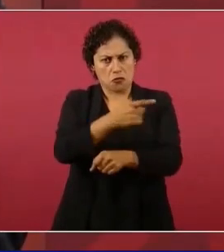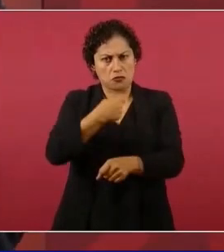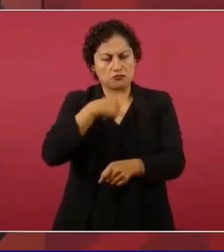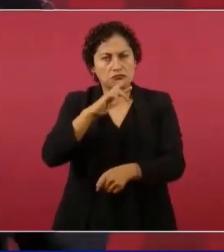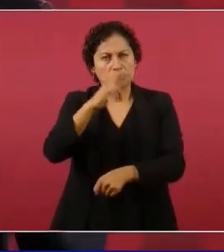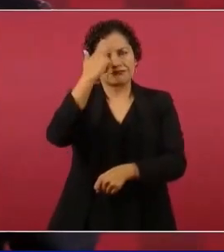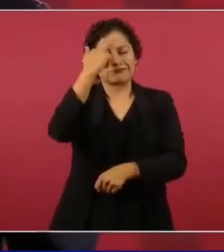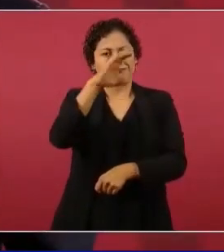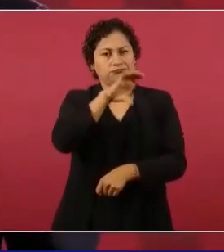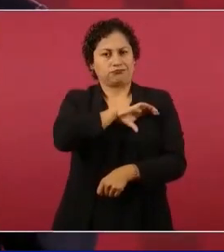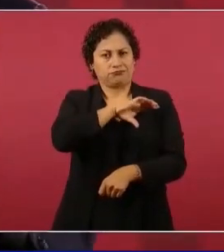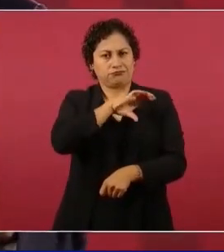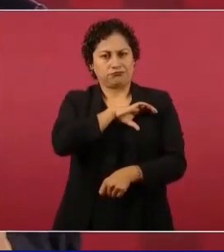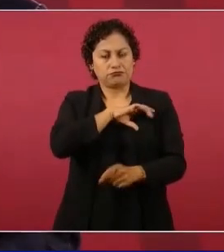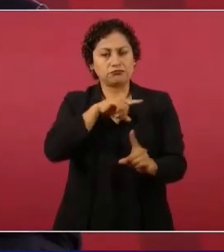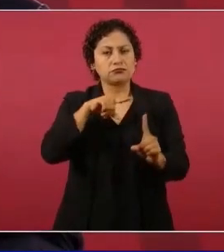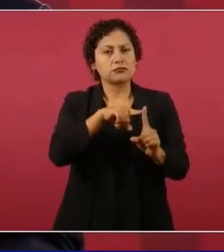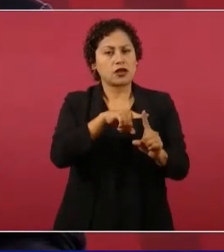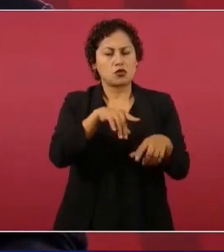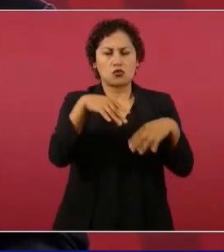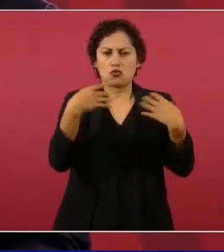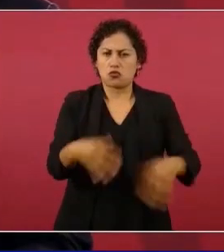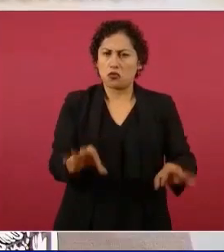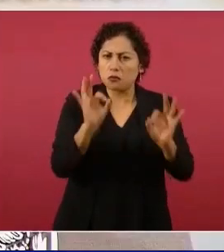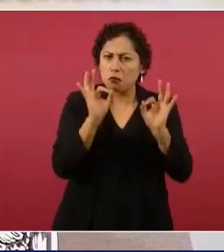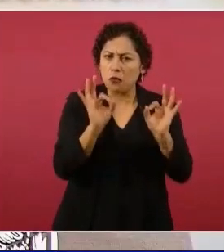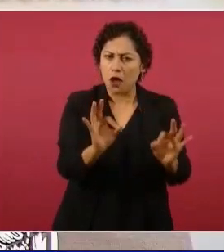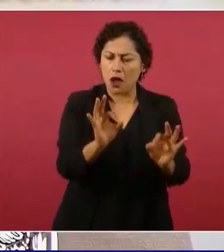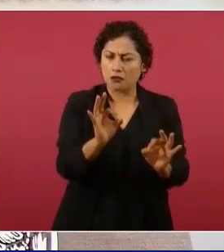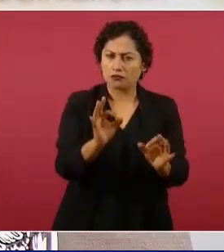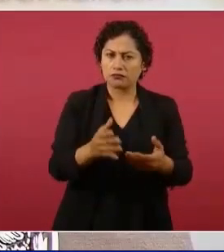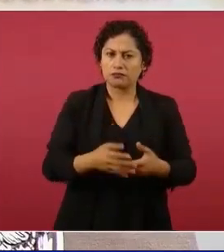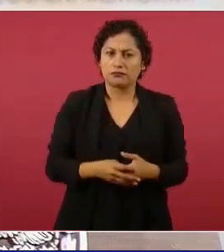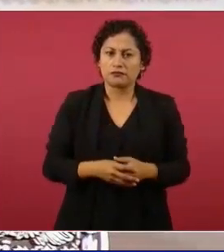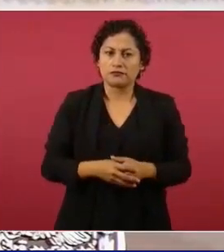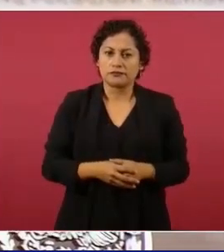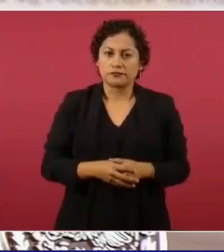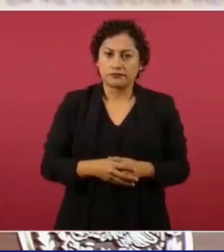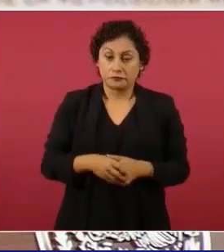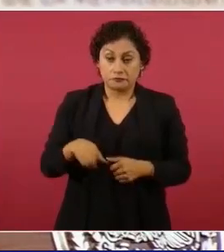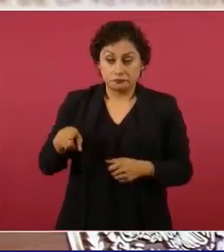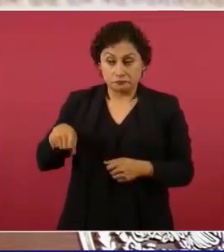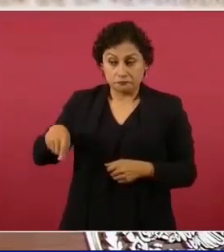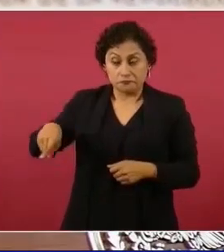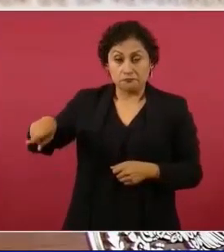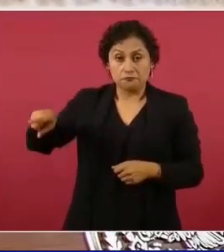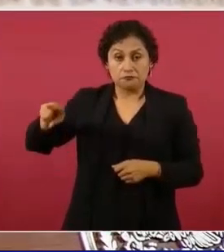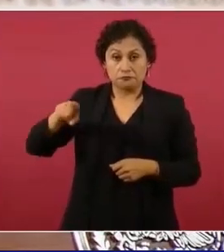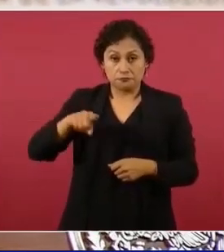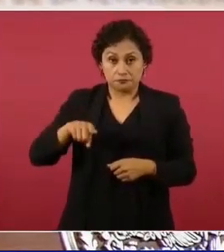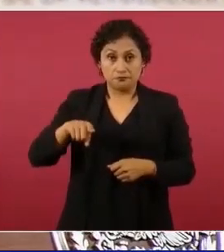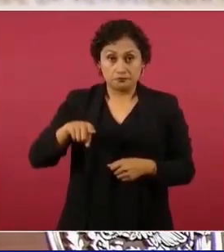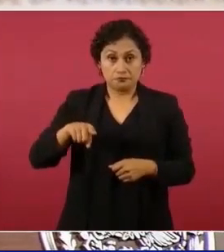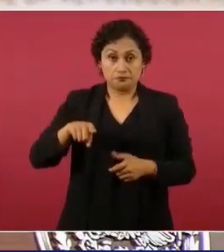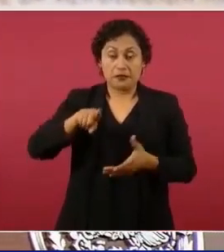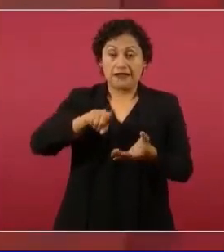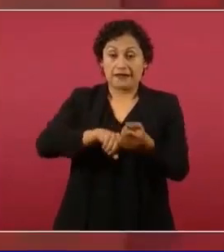que era un gran hombre. Y que las crónicas del